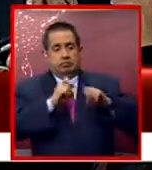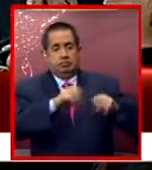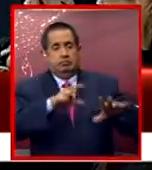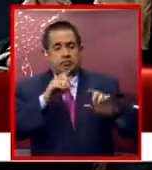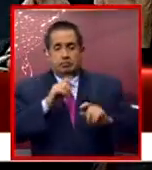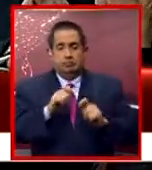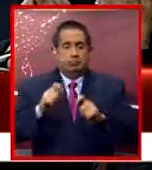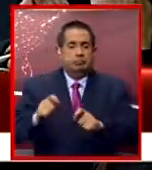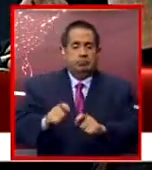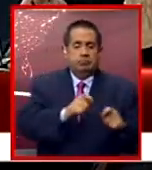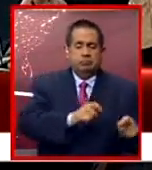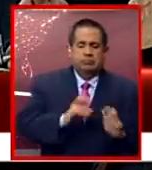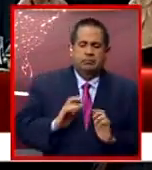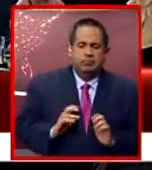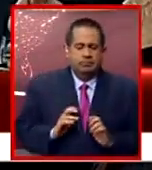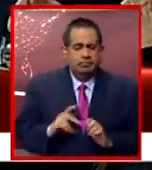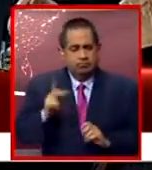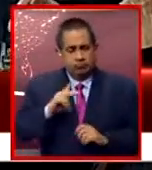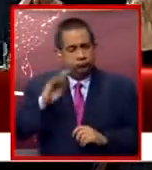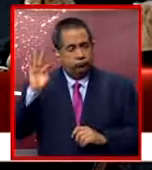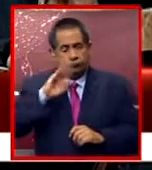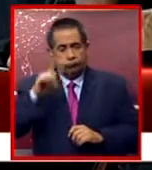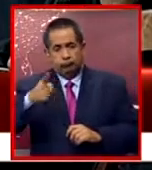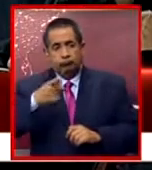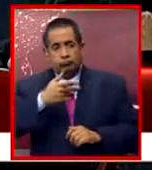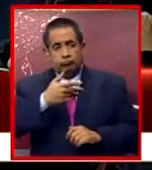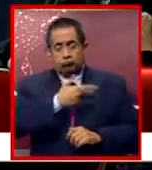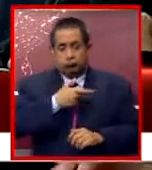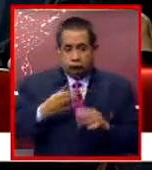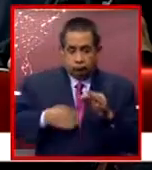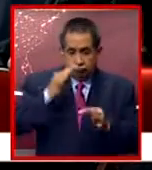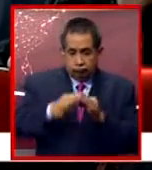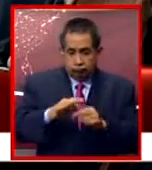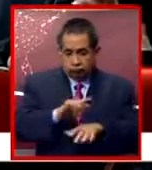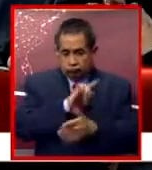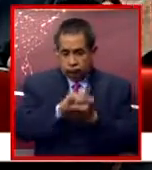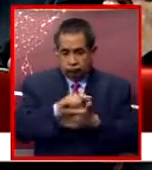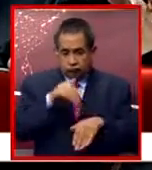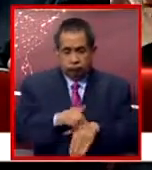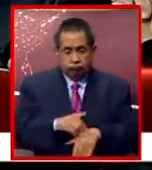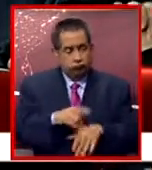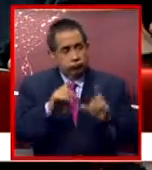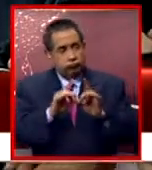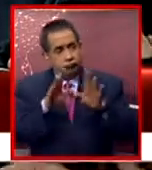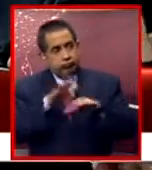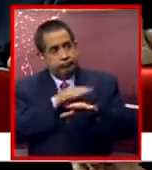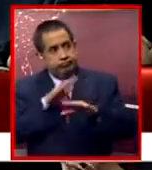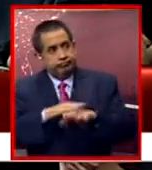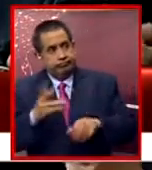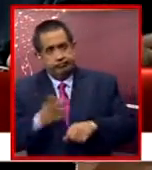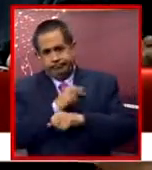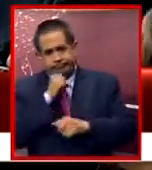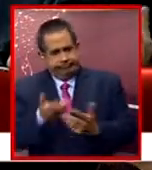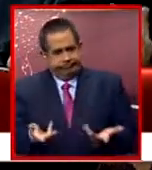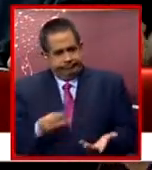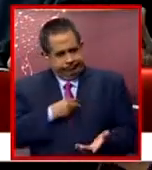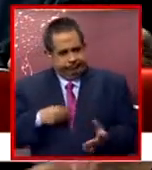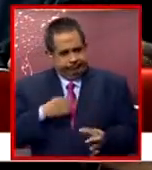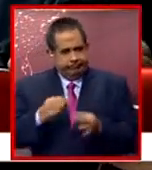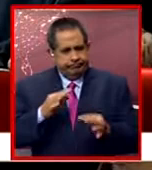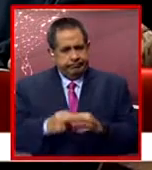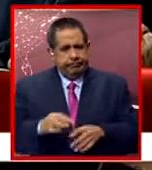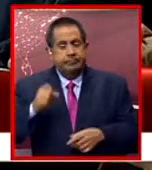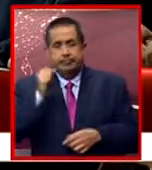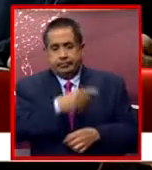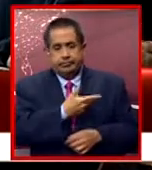embargo, la realidad es que si el Ejecutivo hubiera cumplido la ley, la tragedia en Tlalpan no habría pasado. El